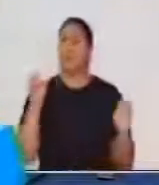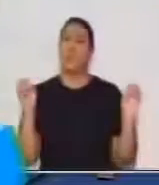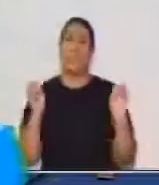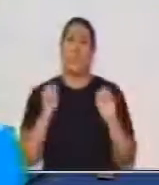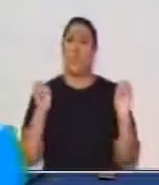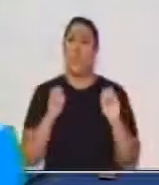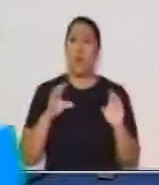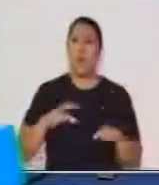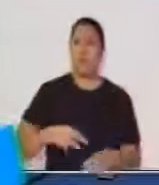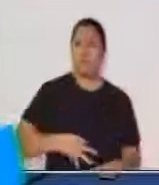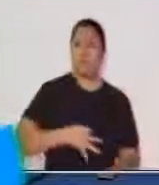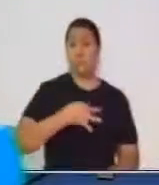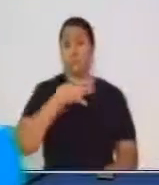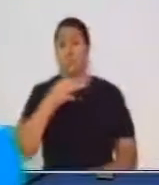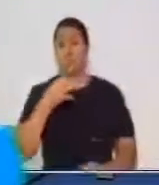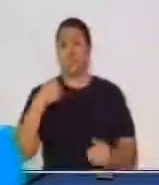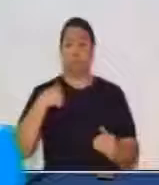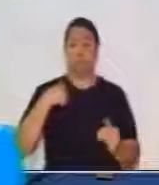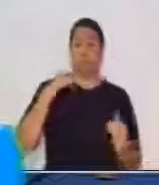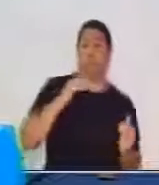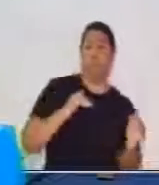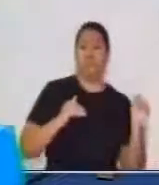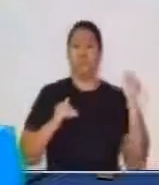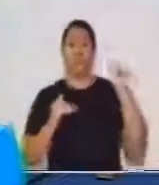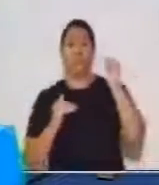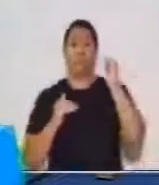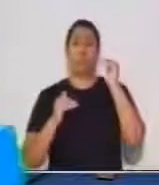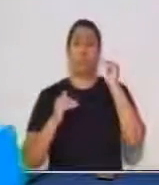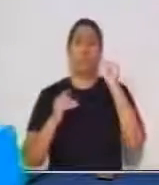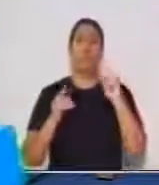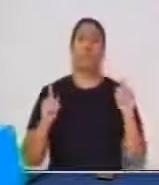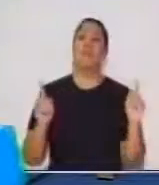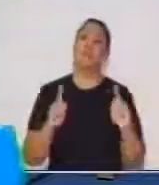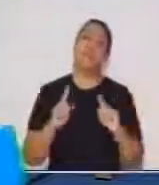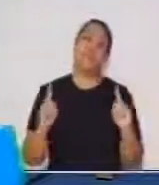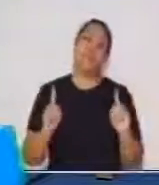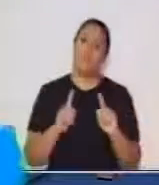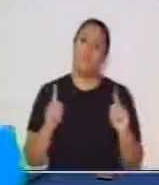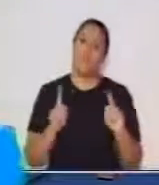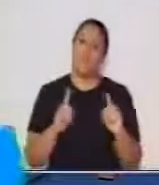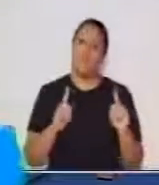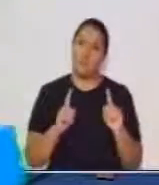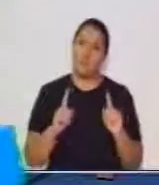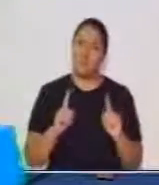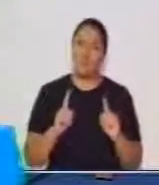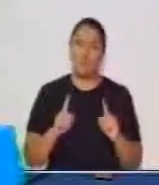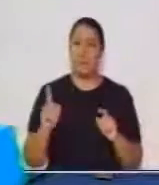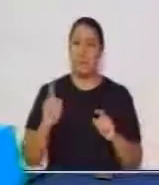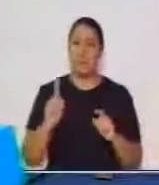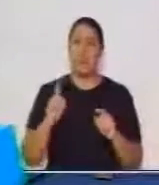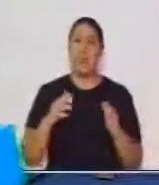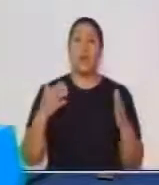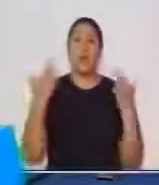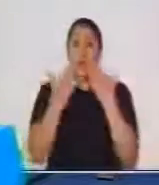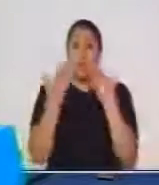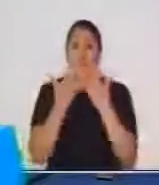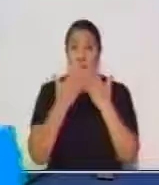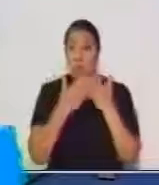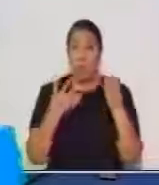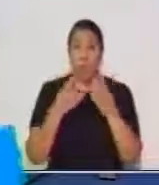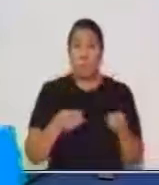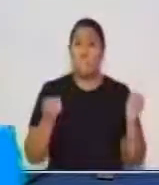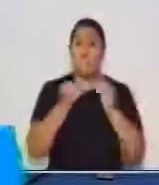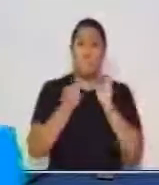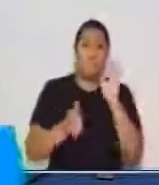privilegios o distinciones de cargos o en algún momento que alguien sea más que otro académicamente. No, en ese